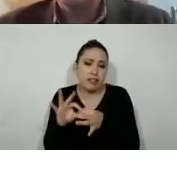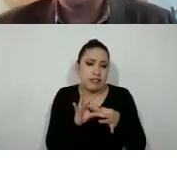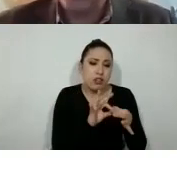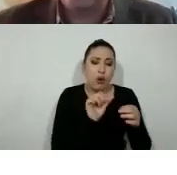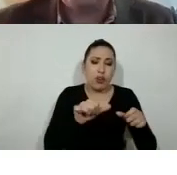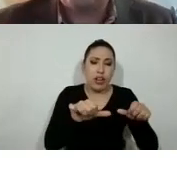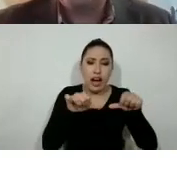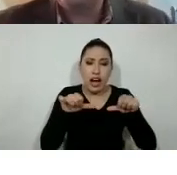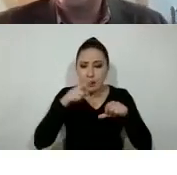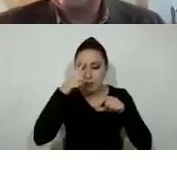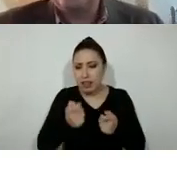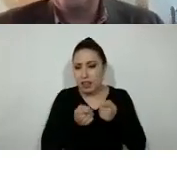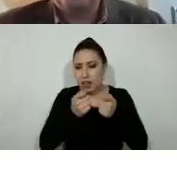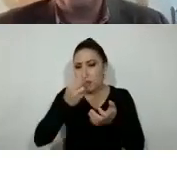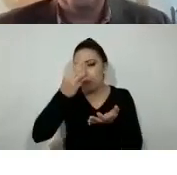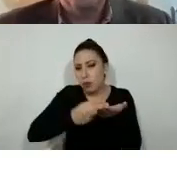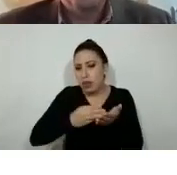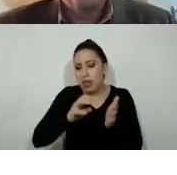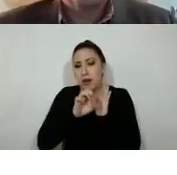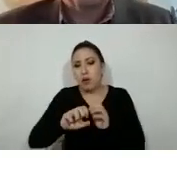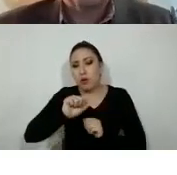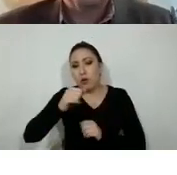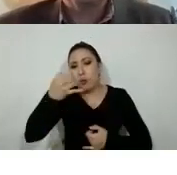instancia, por ejemplo, el juez calificador.